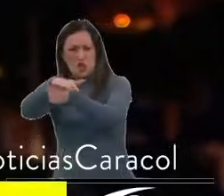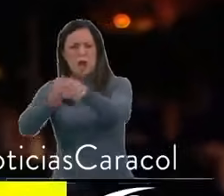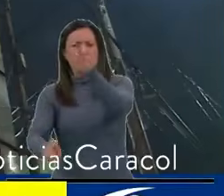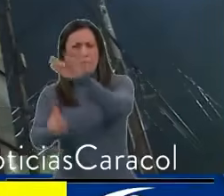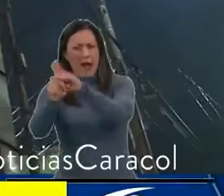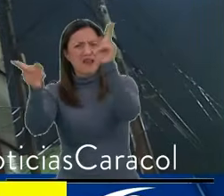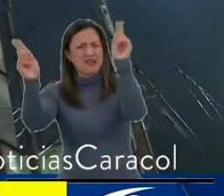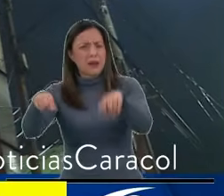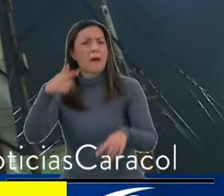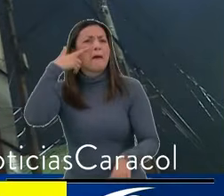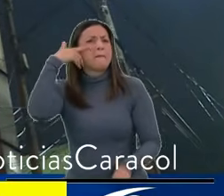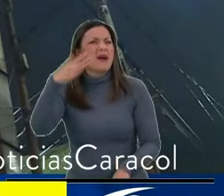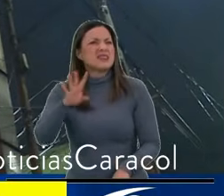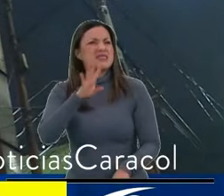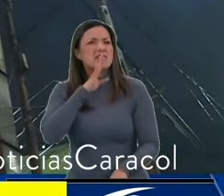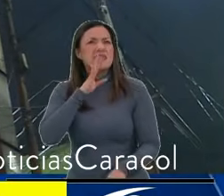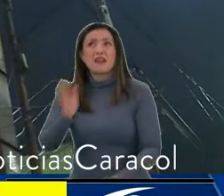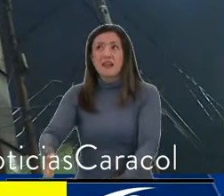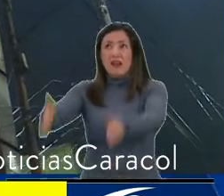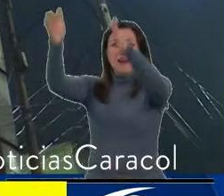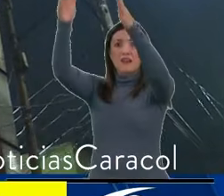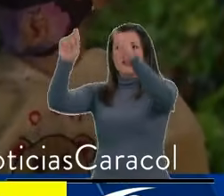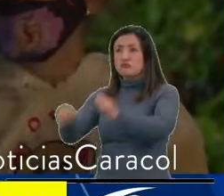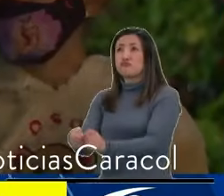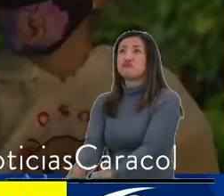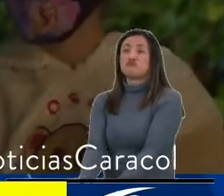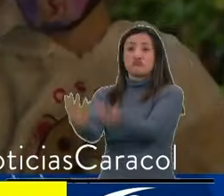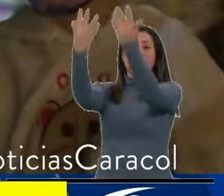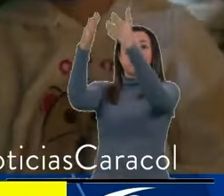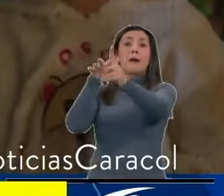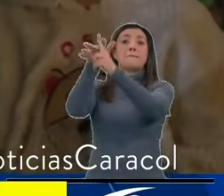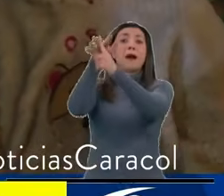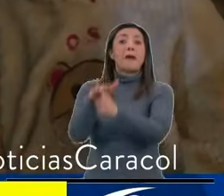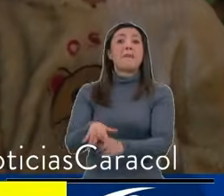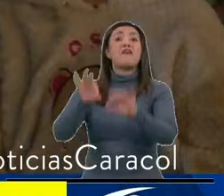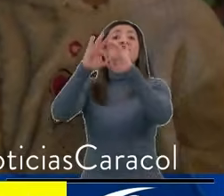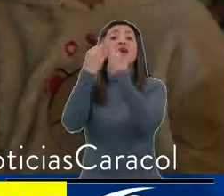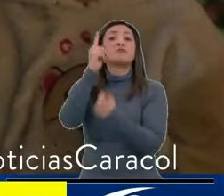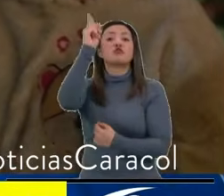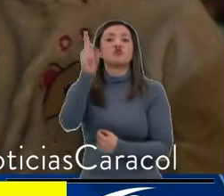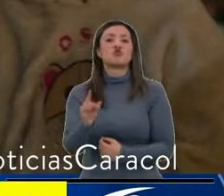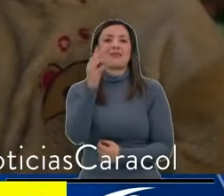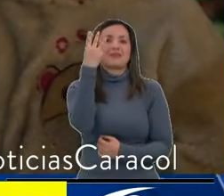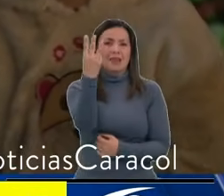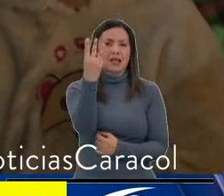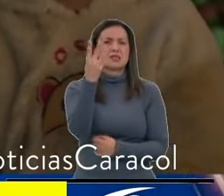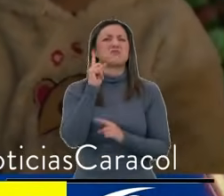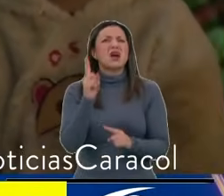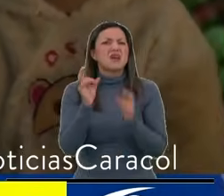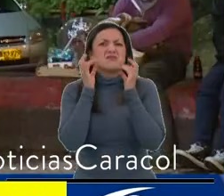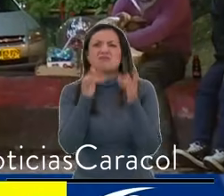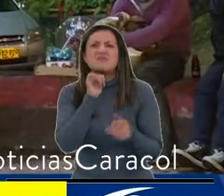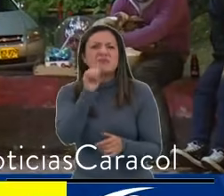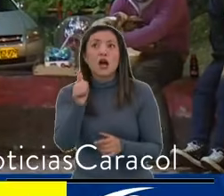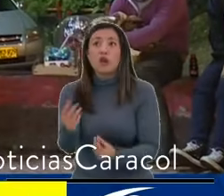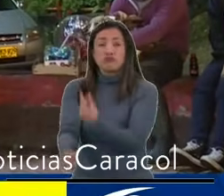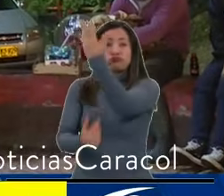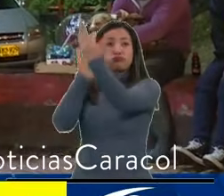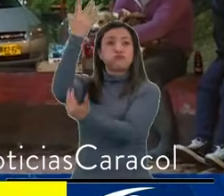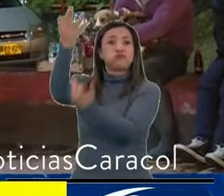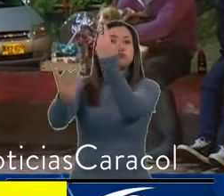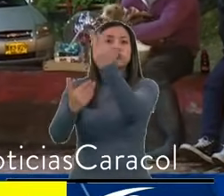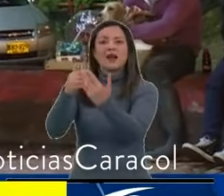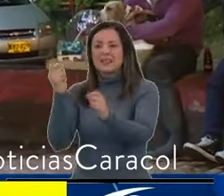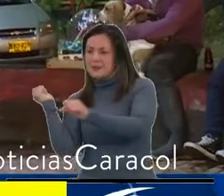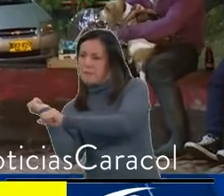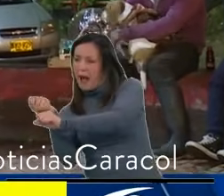Alguien al parecer le prendió fuego a un edificio, tres familias afectadas, pero el colmo de los colmos. En medio de la conflagración abrieron